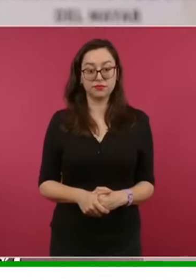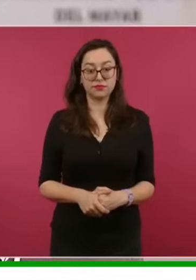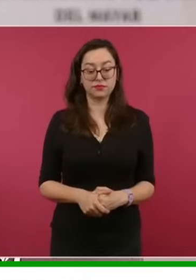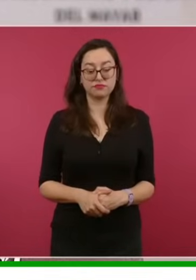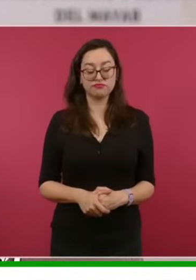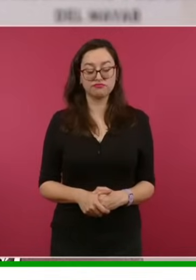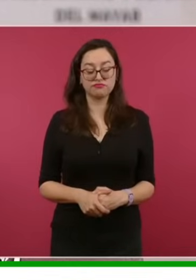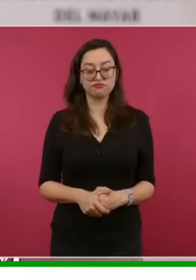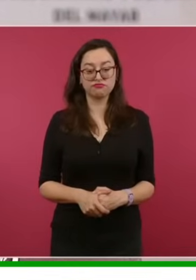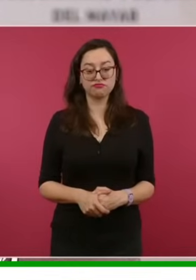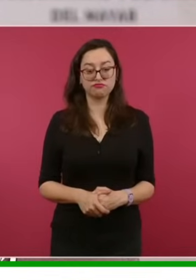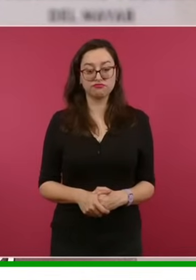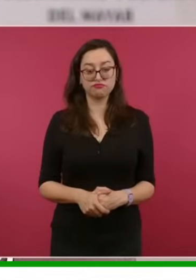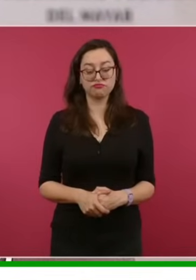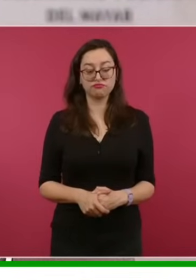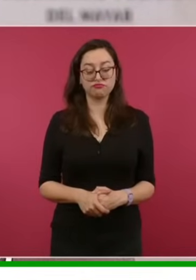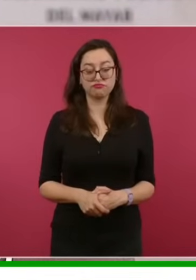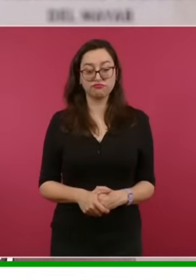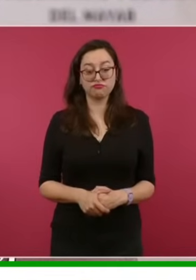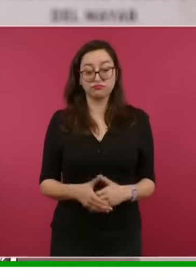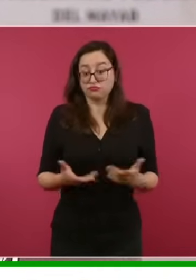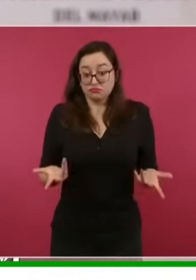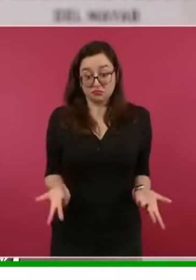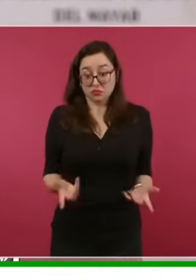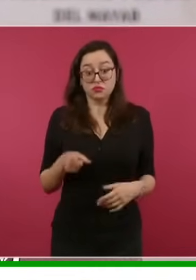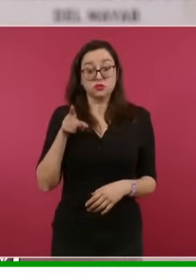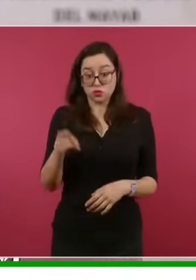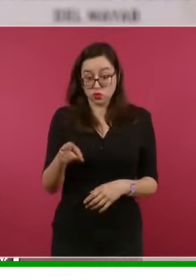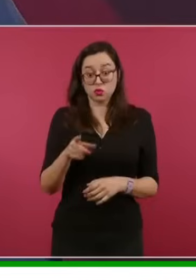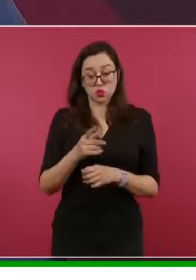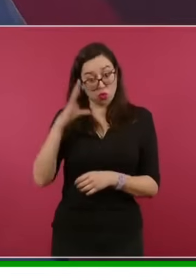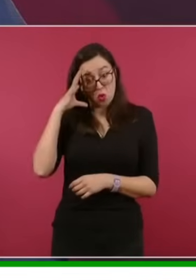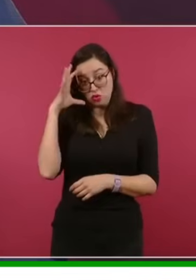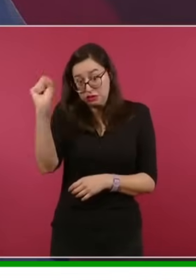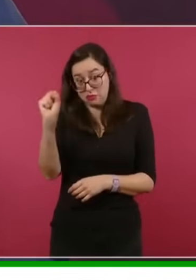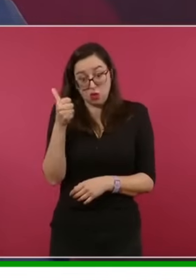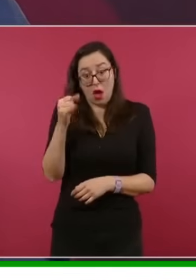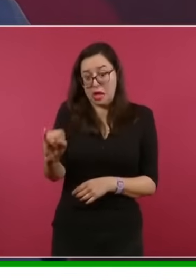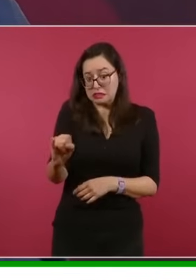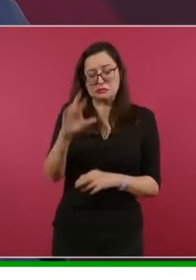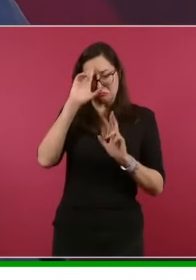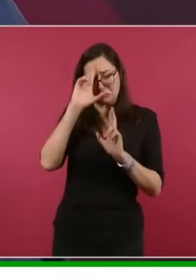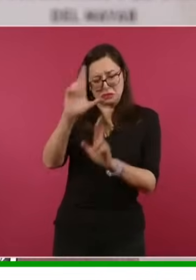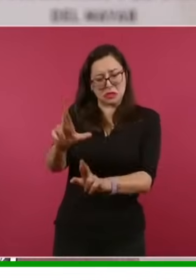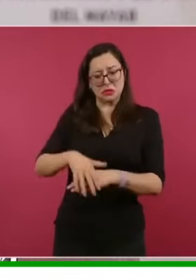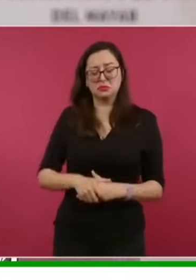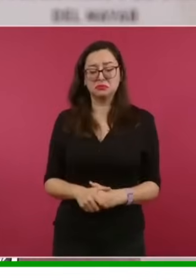sigue pues con tu concepción de las cosas y respetamos, o